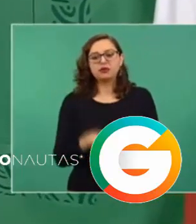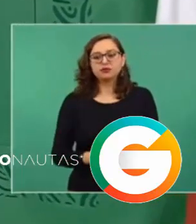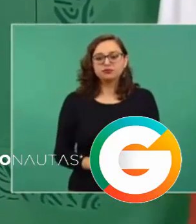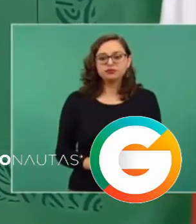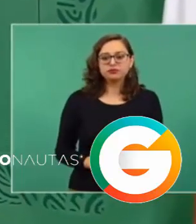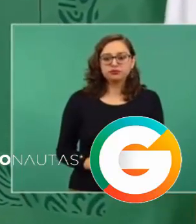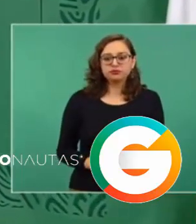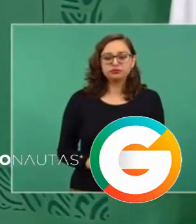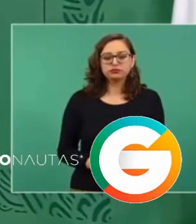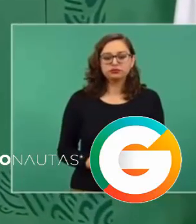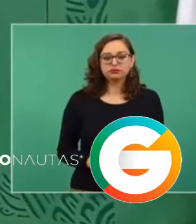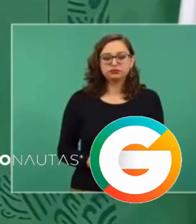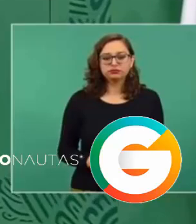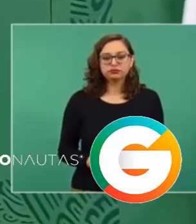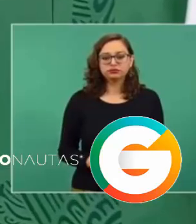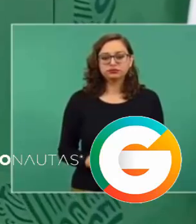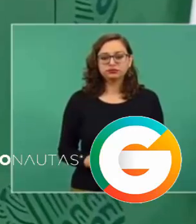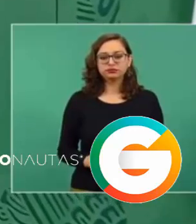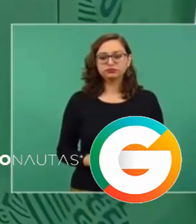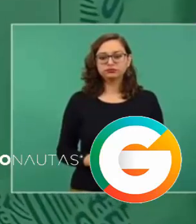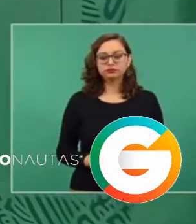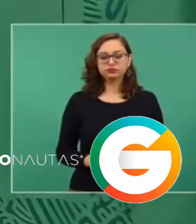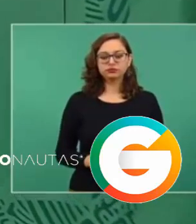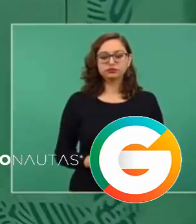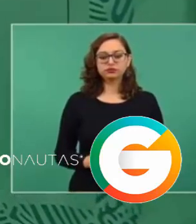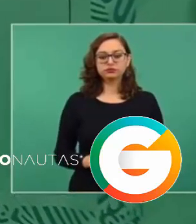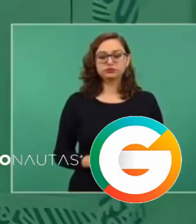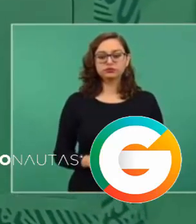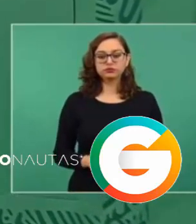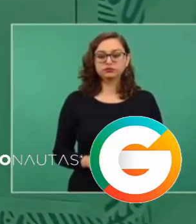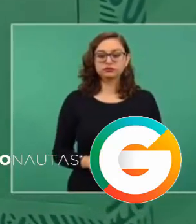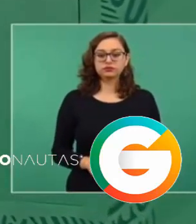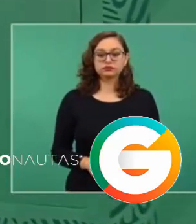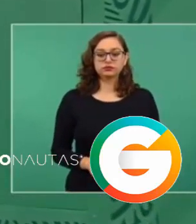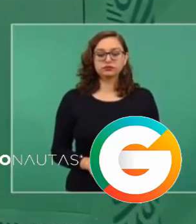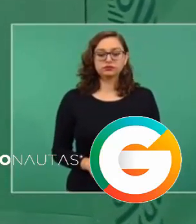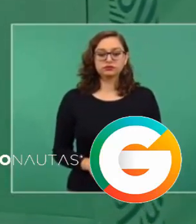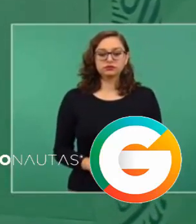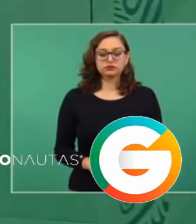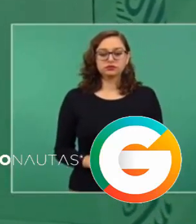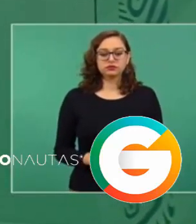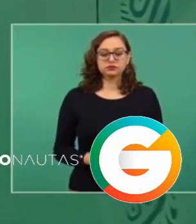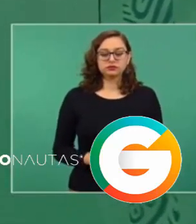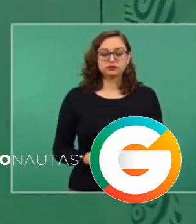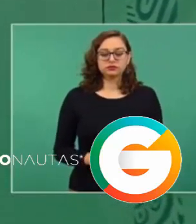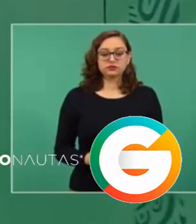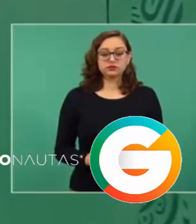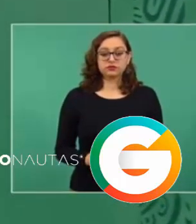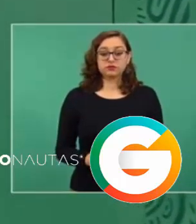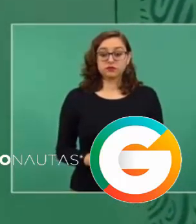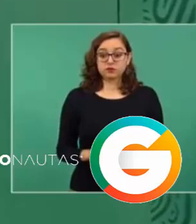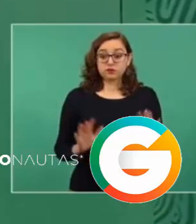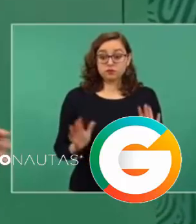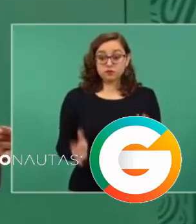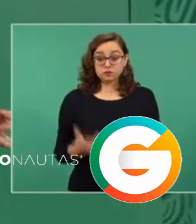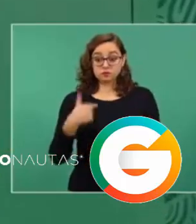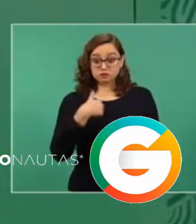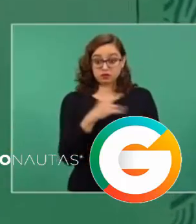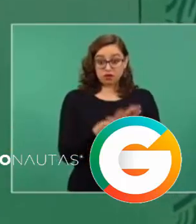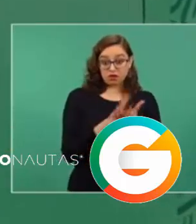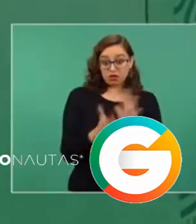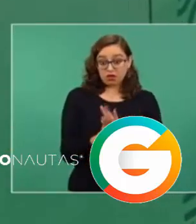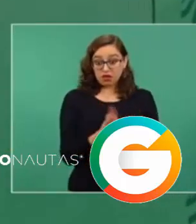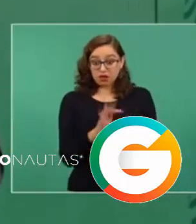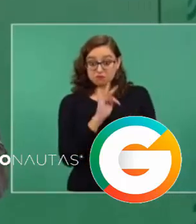que si su hermano Pío López Obrador es responsable de lo que se le acusa, debe ser castigado. La decisión del tribunal se suma, en la